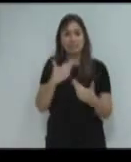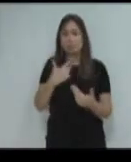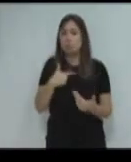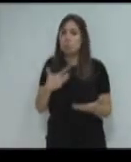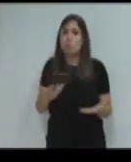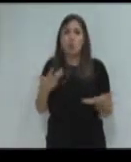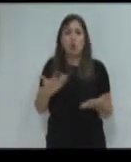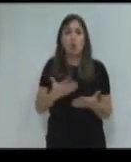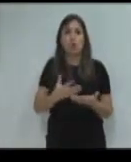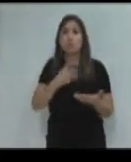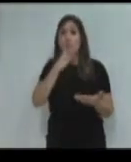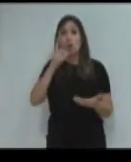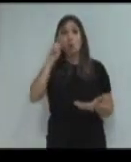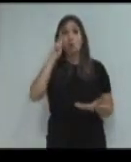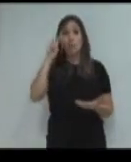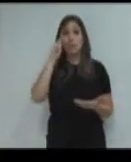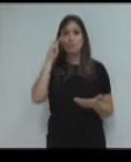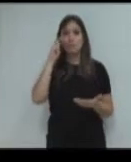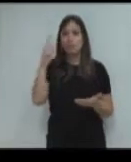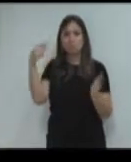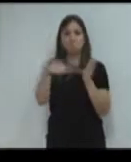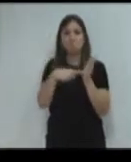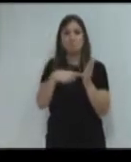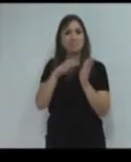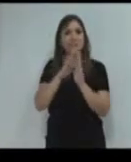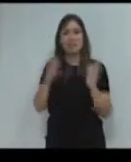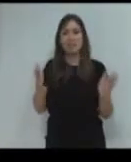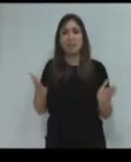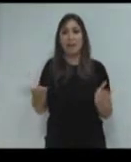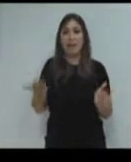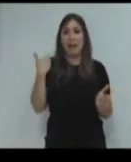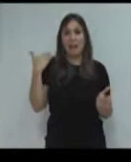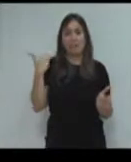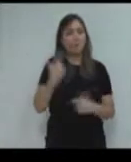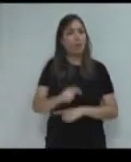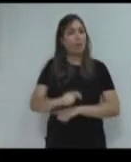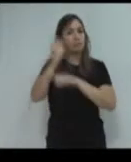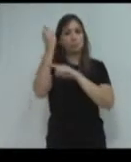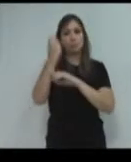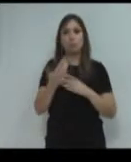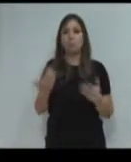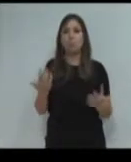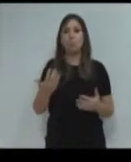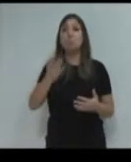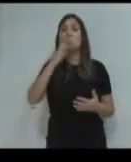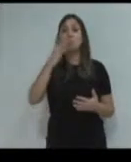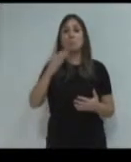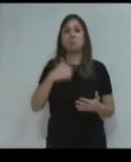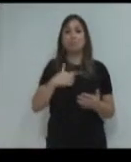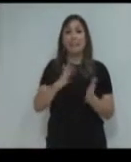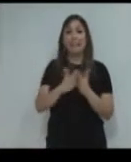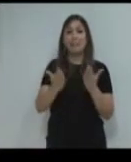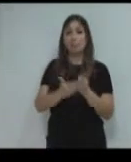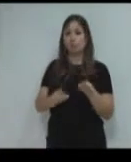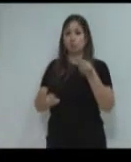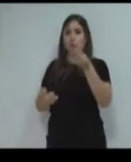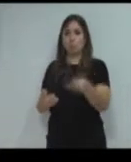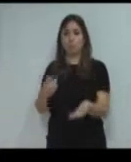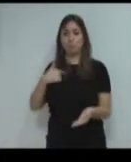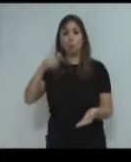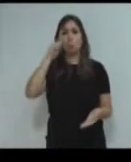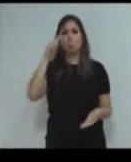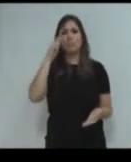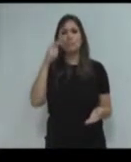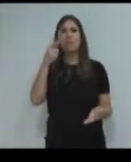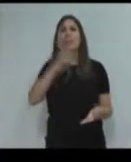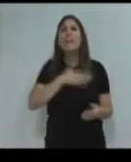encantados porque con los turistas habían tenido muchísimo éxito a la hora de decir, les daban el librito y les iban señalando a